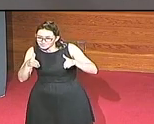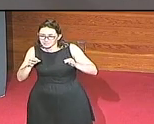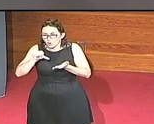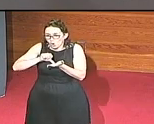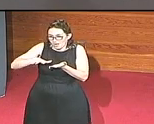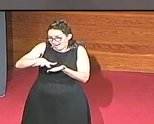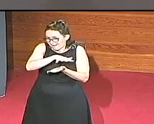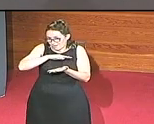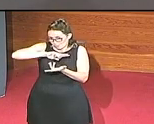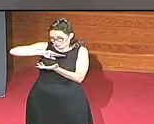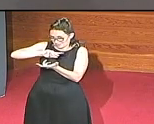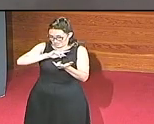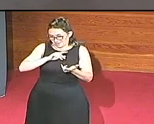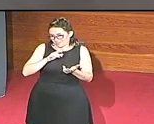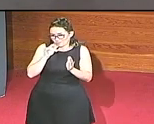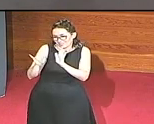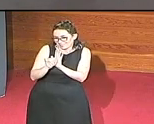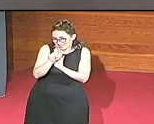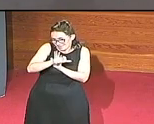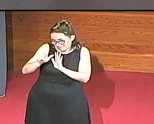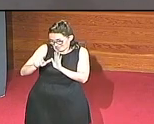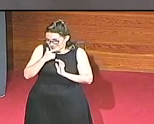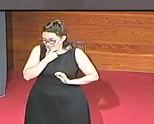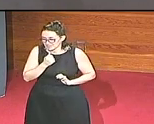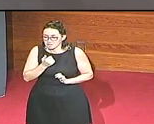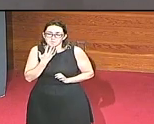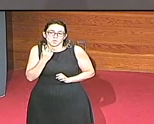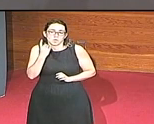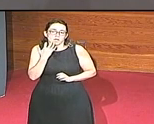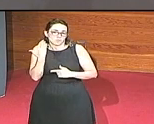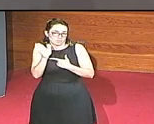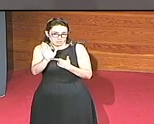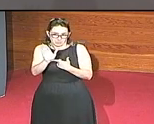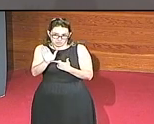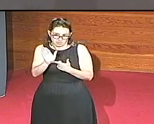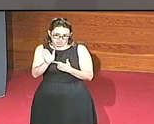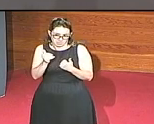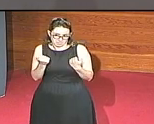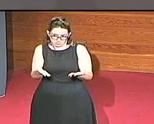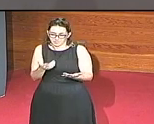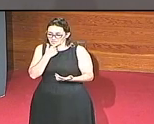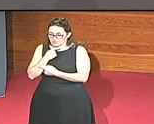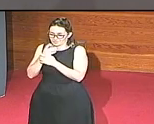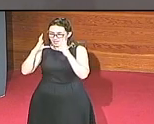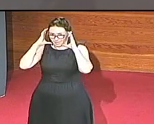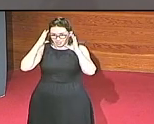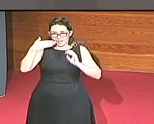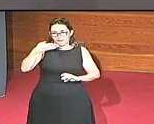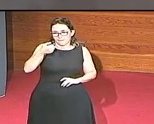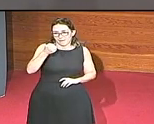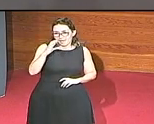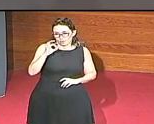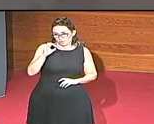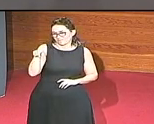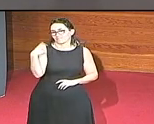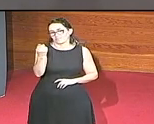llegar a nuestros lectores más cercanos entonces os voy a poner el primer caso así práctico de la cabeza de ébano ya todos ya sabéis lo que pasa con